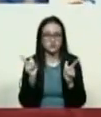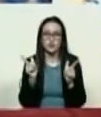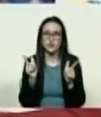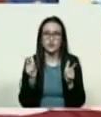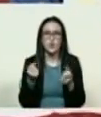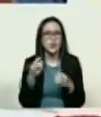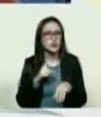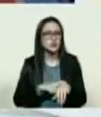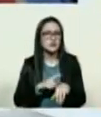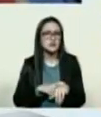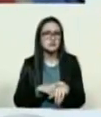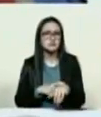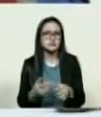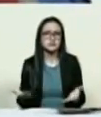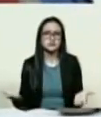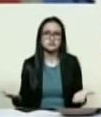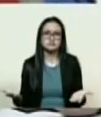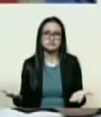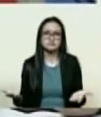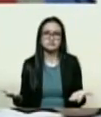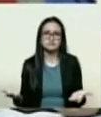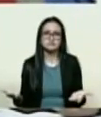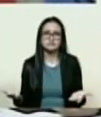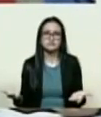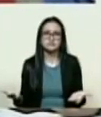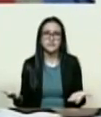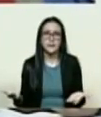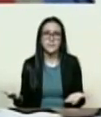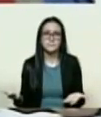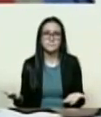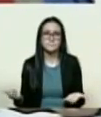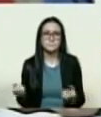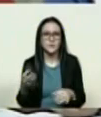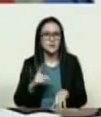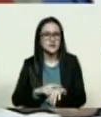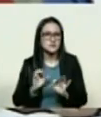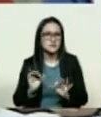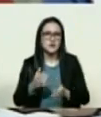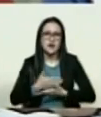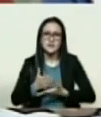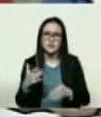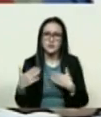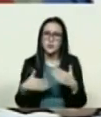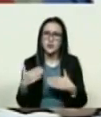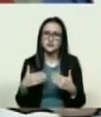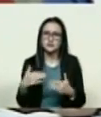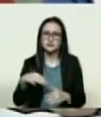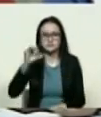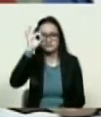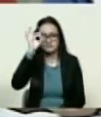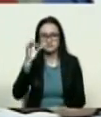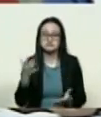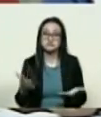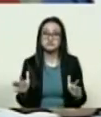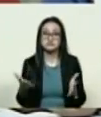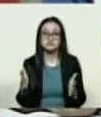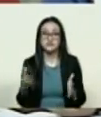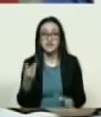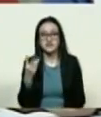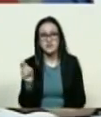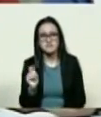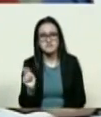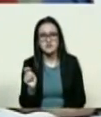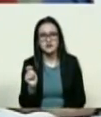¿Cuánto tiempo? No me atrevería a decir cuánto tiempo va a estar abierto el proceso, pero hablemos de un estimado de